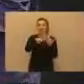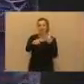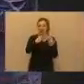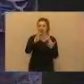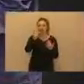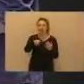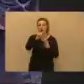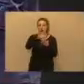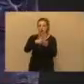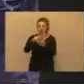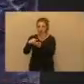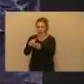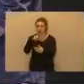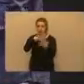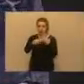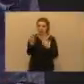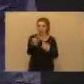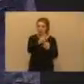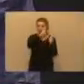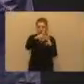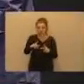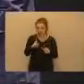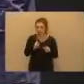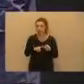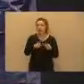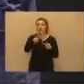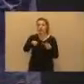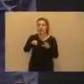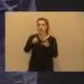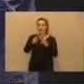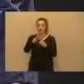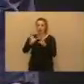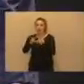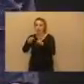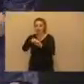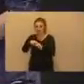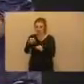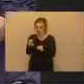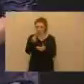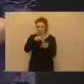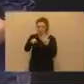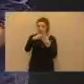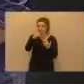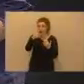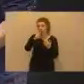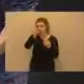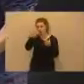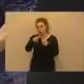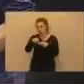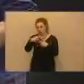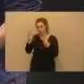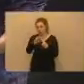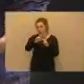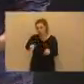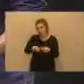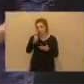en las contrataciones, la transparencia en las cuentas, la transparencia en las plantillas, sirvan para que tengamos otro sector público que tendremos que reformular,